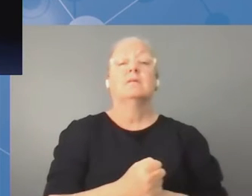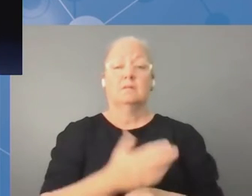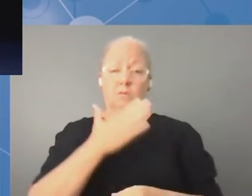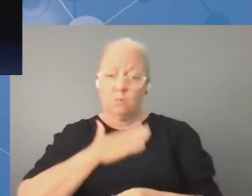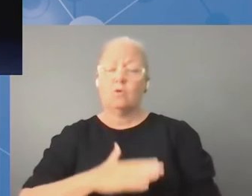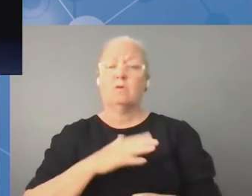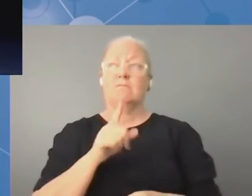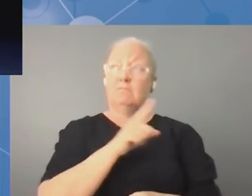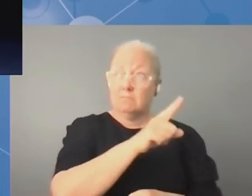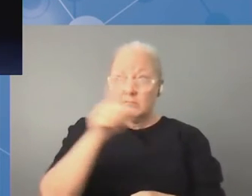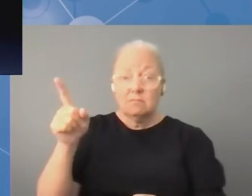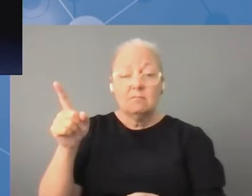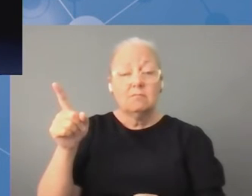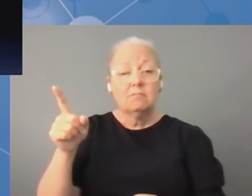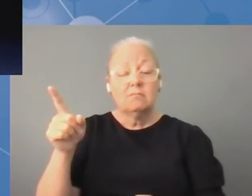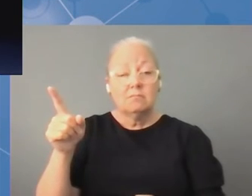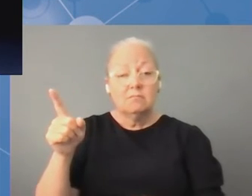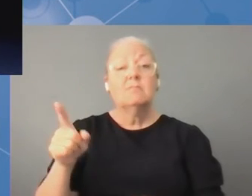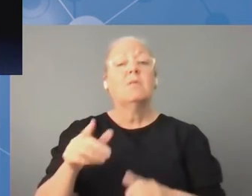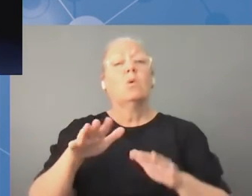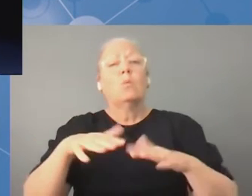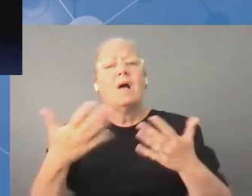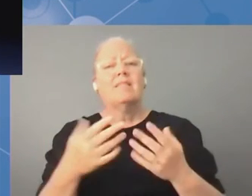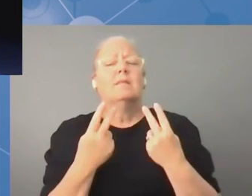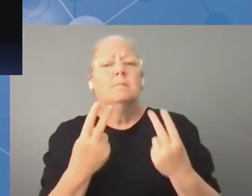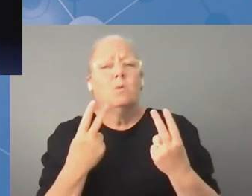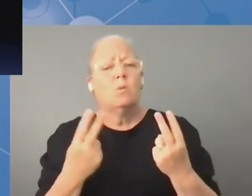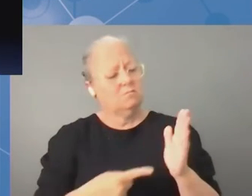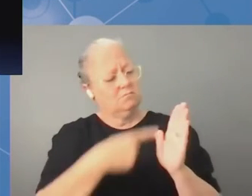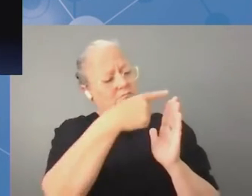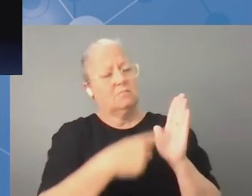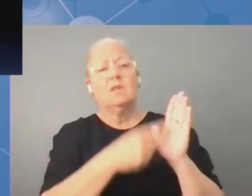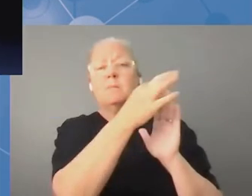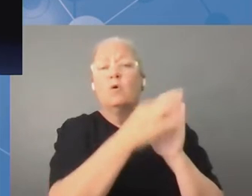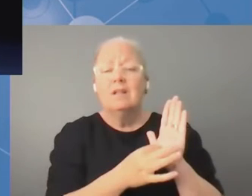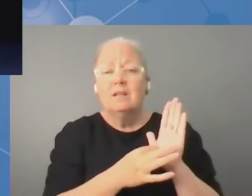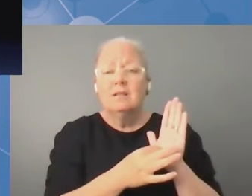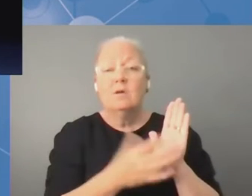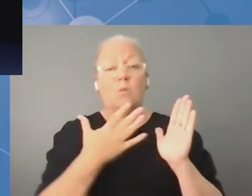los derechos humanos en Internet, para que Internet se convierta en una verdadera herramienta de desarrollo.